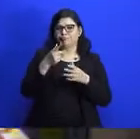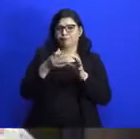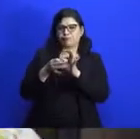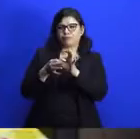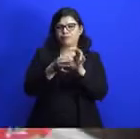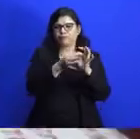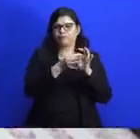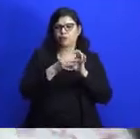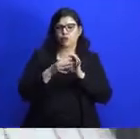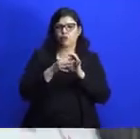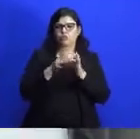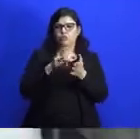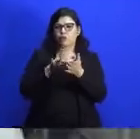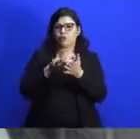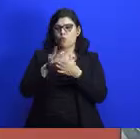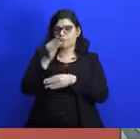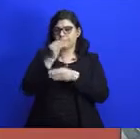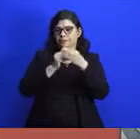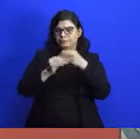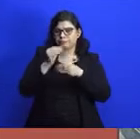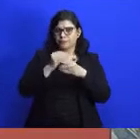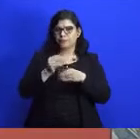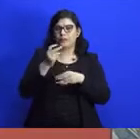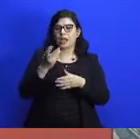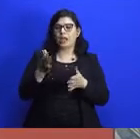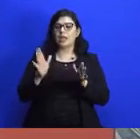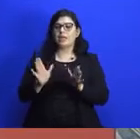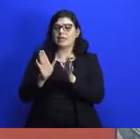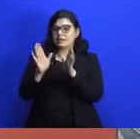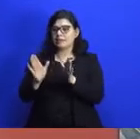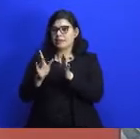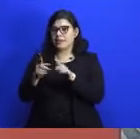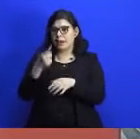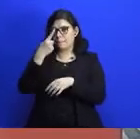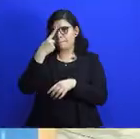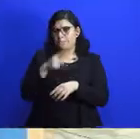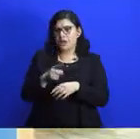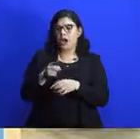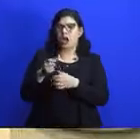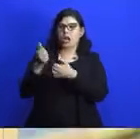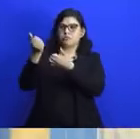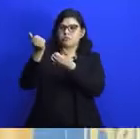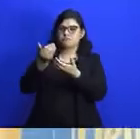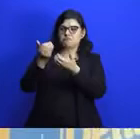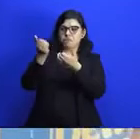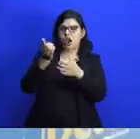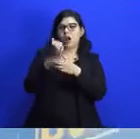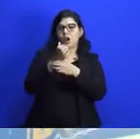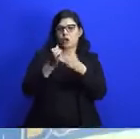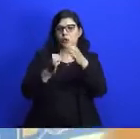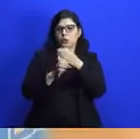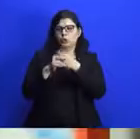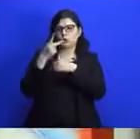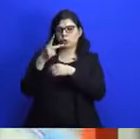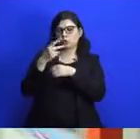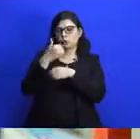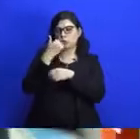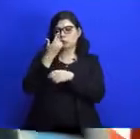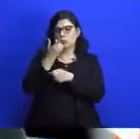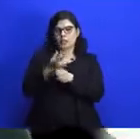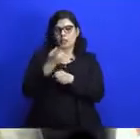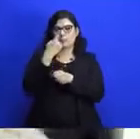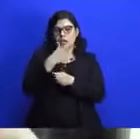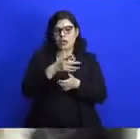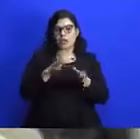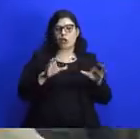invitando también a nuestros proveedores a participar en la donación en especie a los bancos de alimentos de la región.